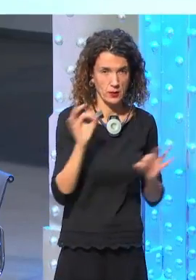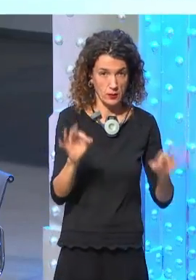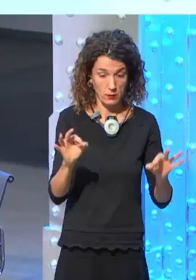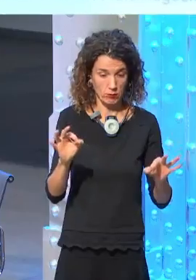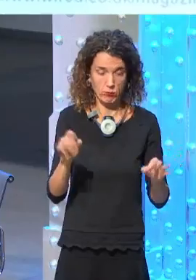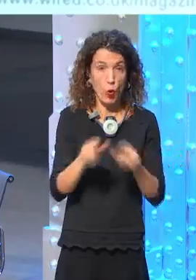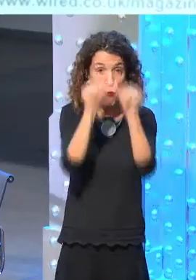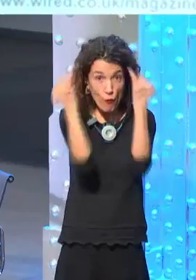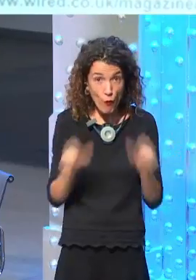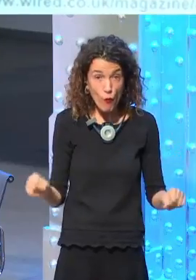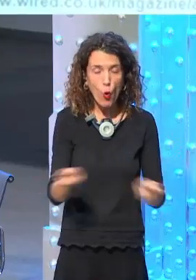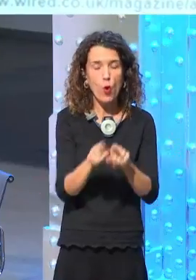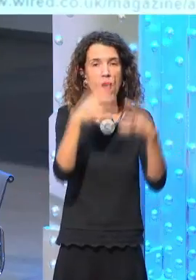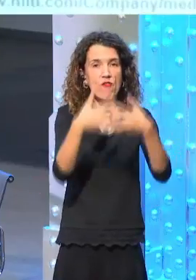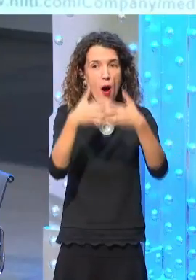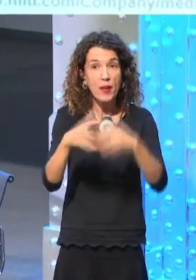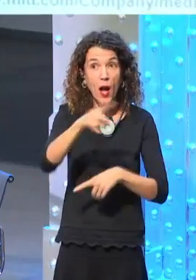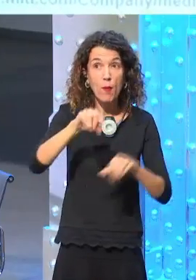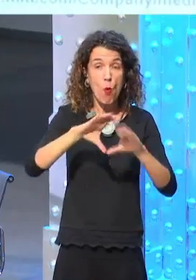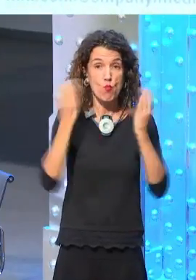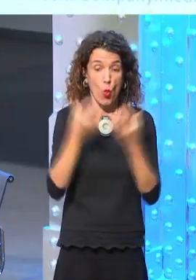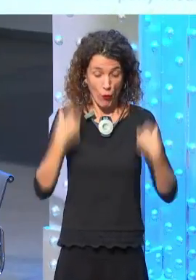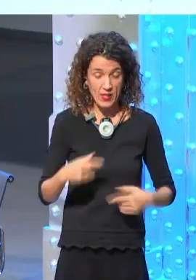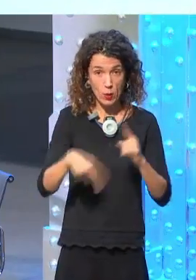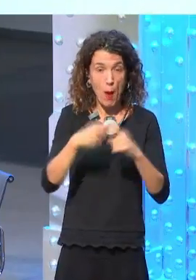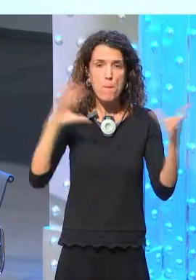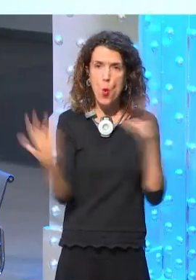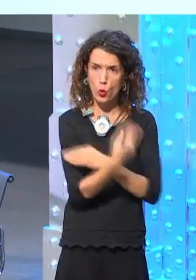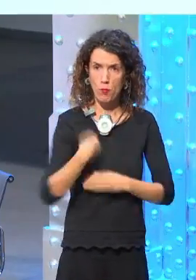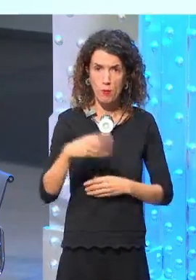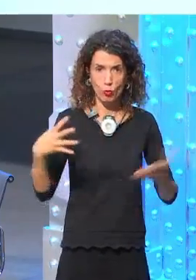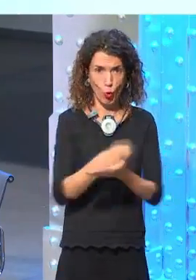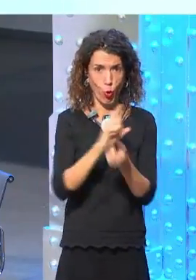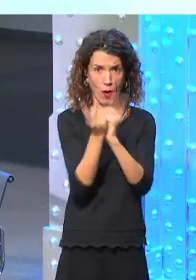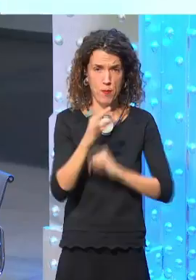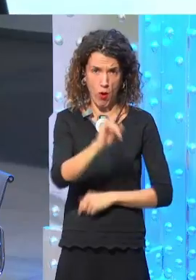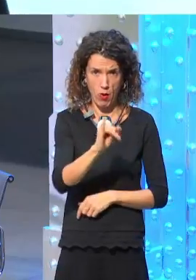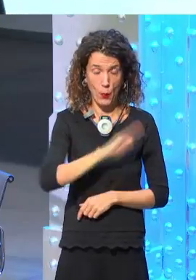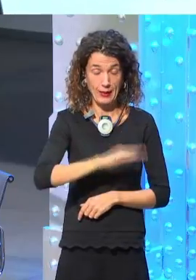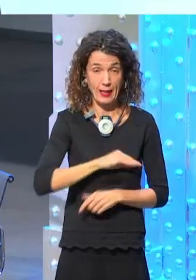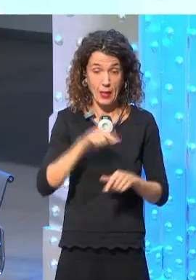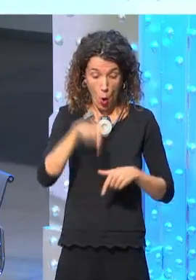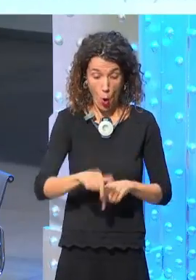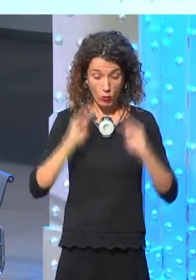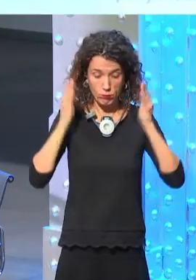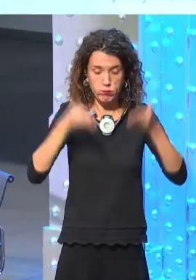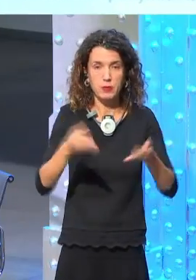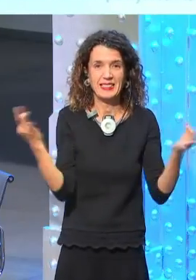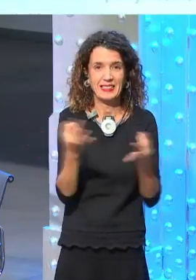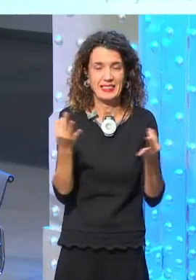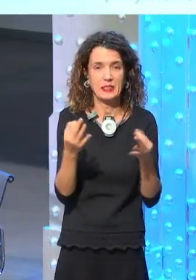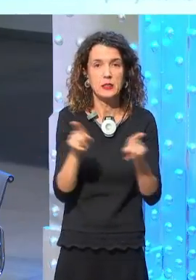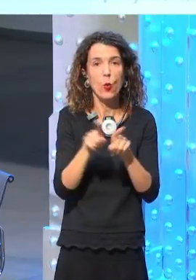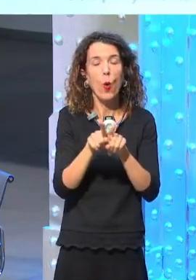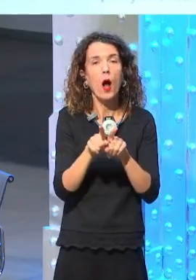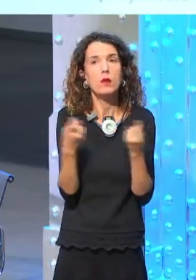Está cambiando la forma en la que fabricamos nuestro mundo físico y el mundo está cambiando. Y el tema que me gustaría abordar es la